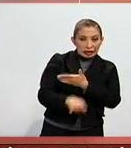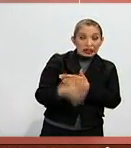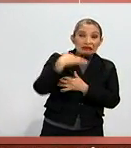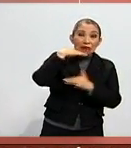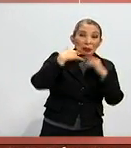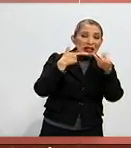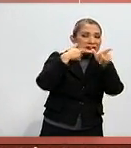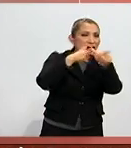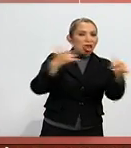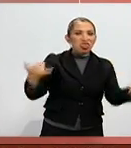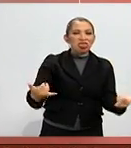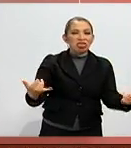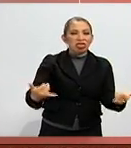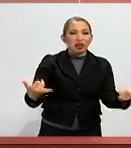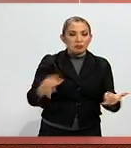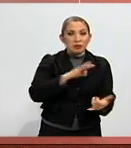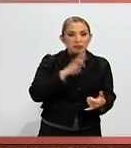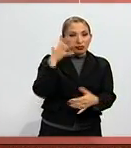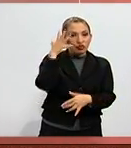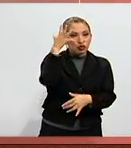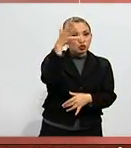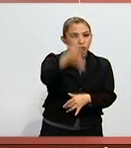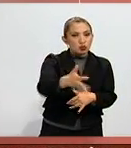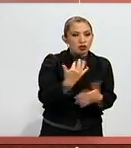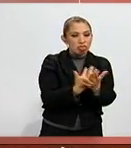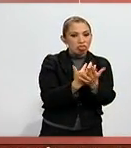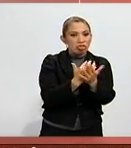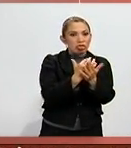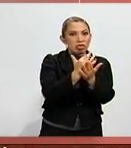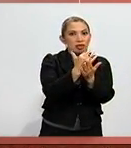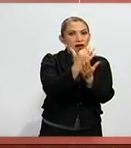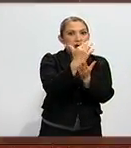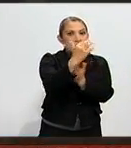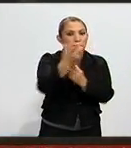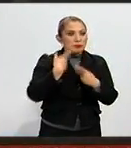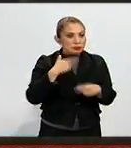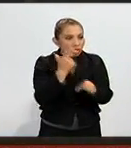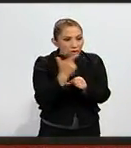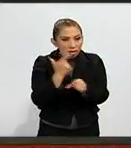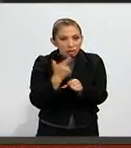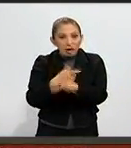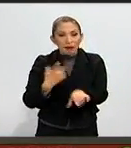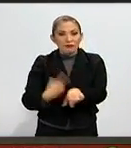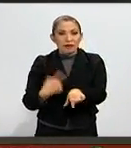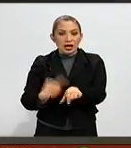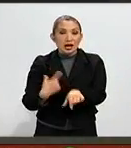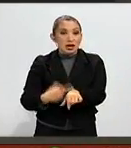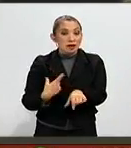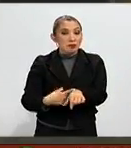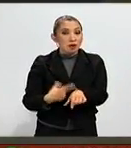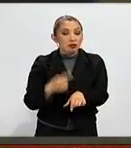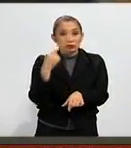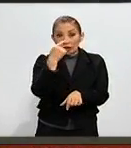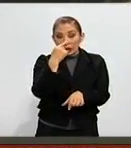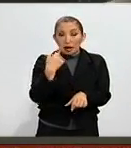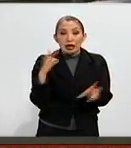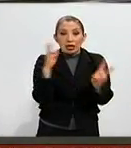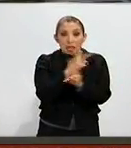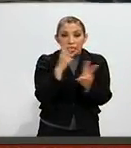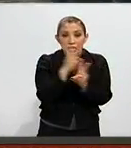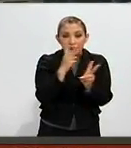índices de contaminación, podemos tener un crecimiento importante de casos en el sentido de los enfermos